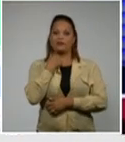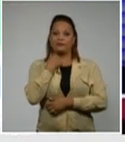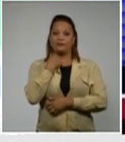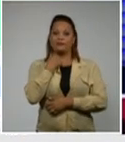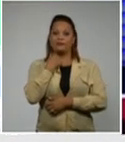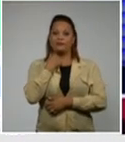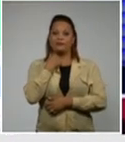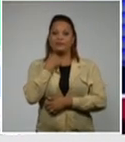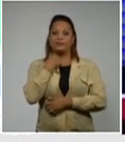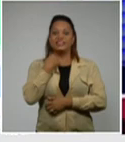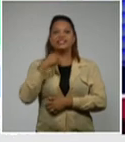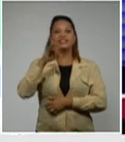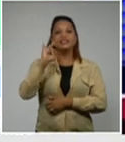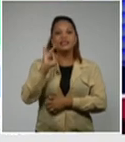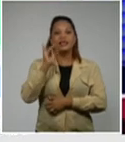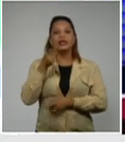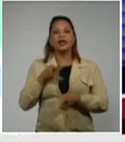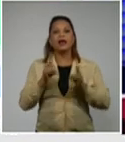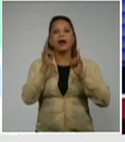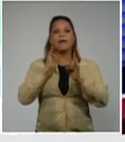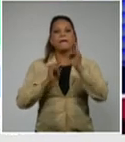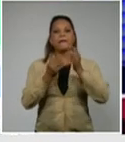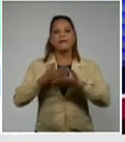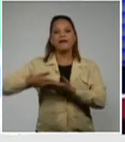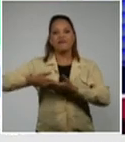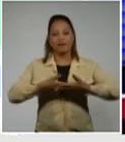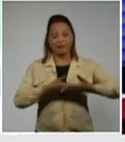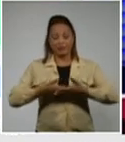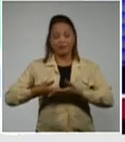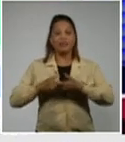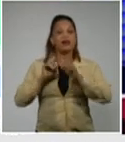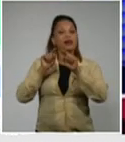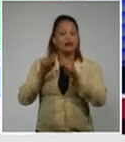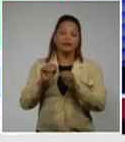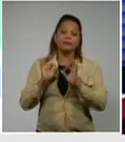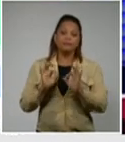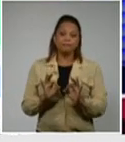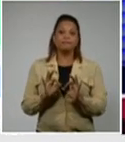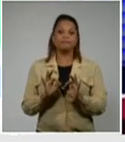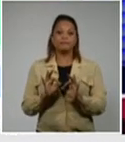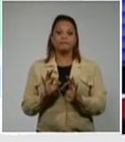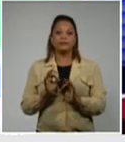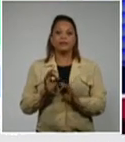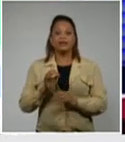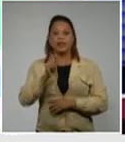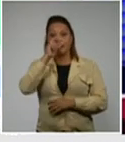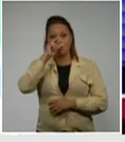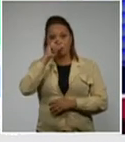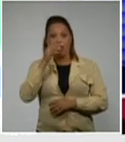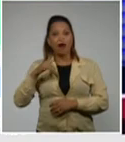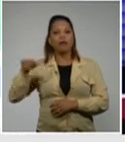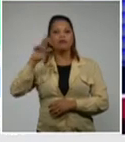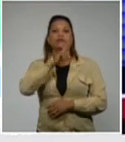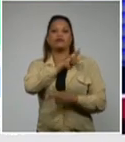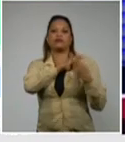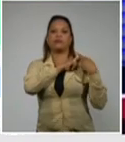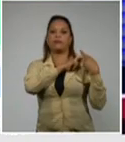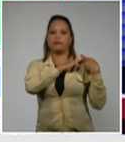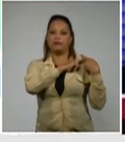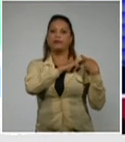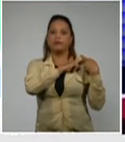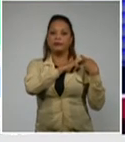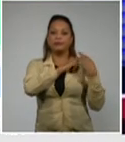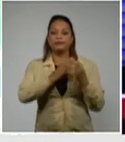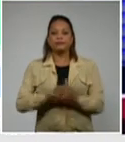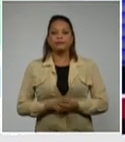7 lactantes, en los cuales indiscutiblemente los adultos tenemos una responsabilidad.